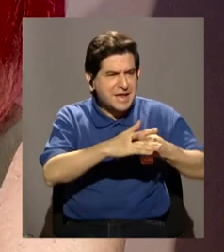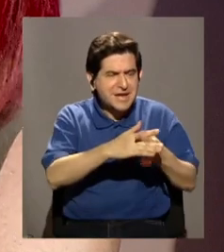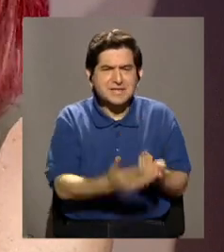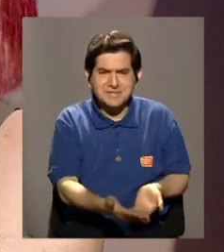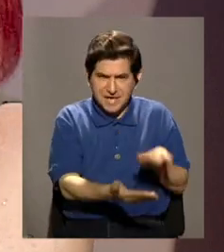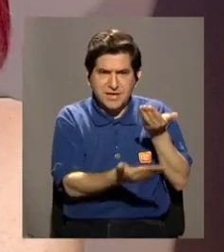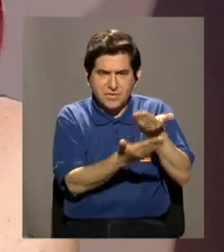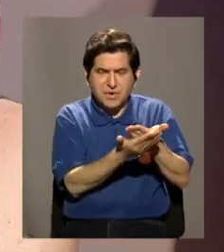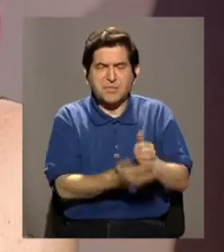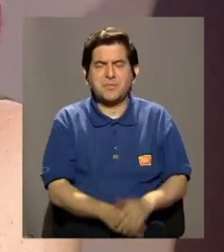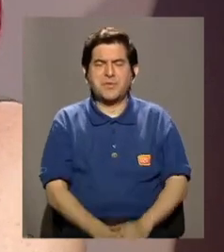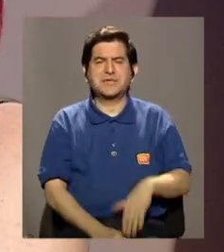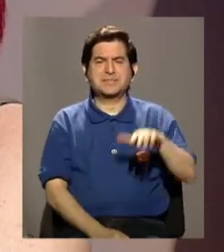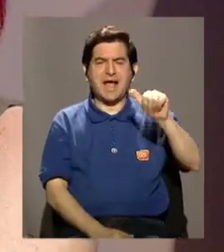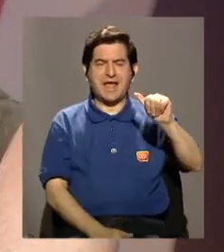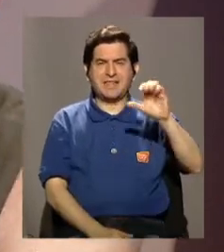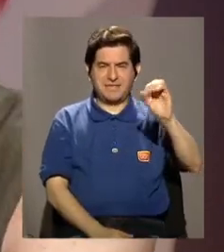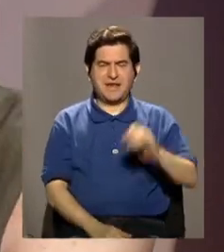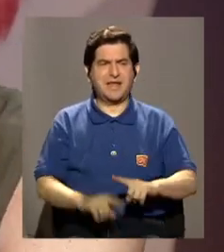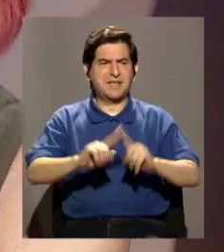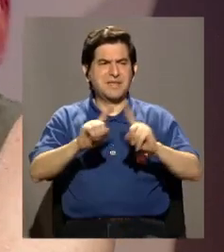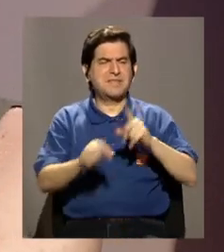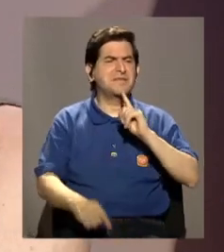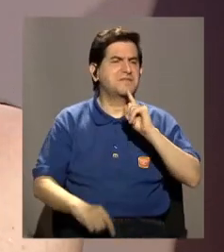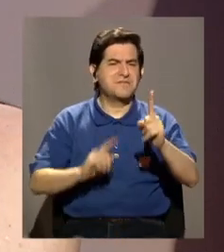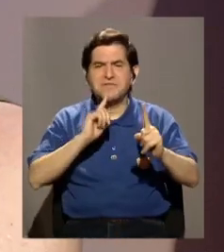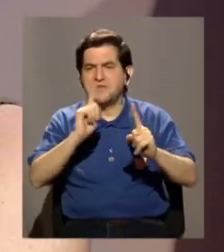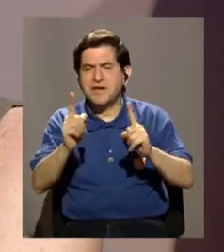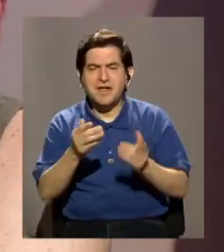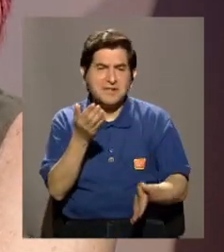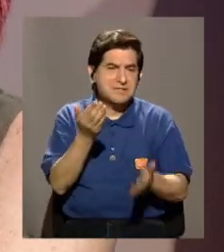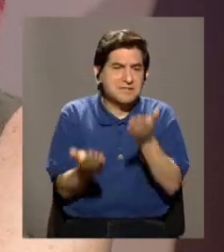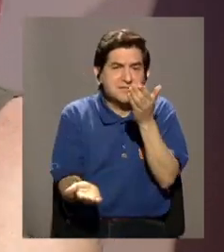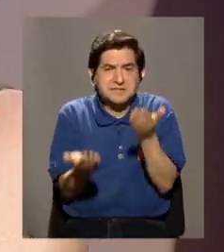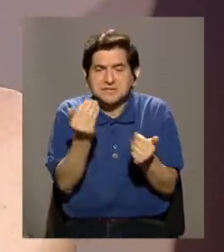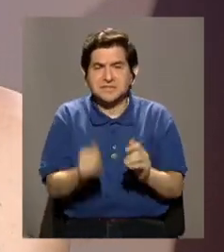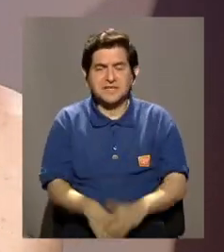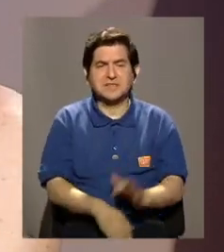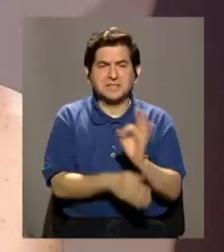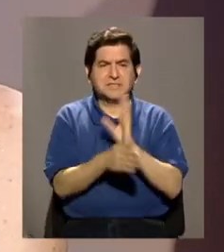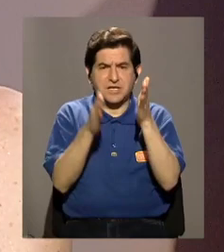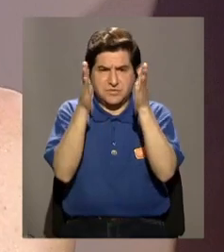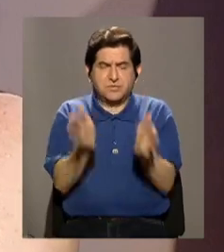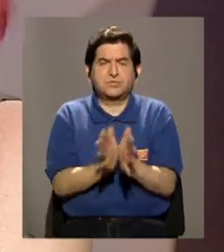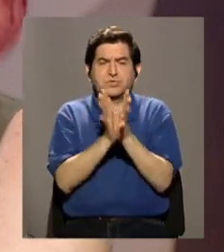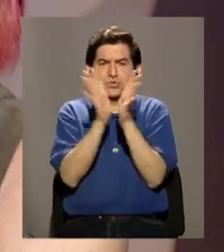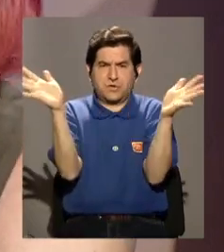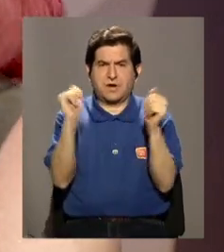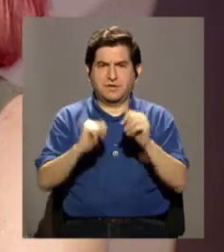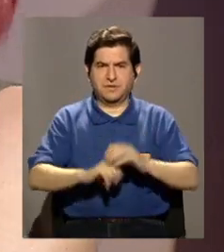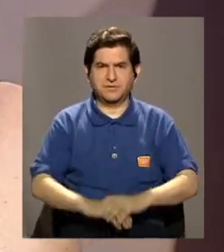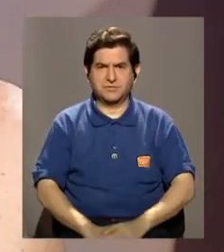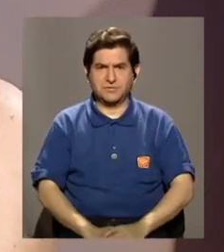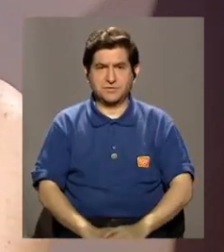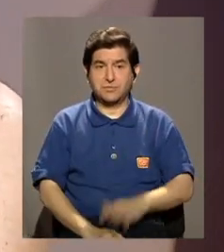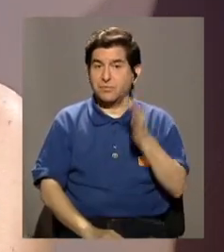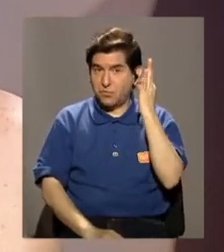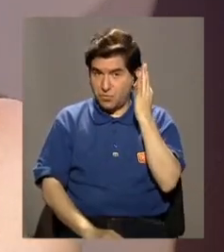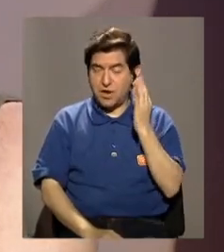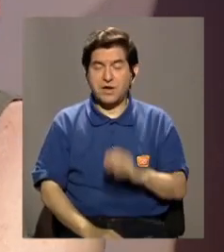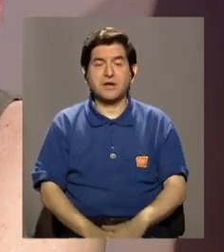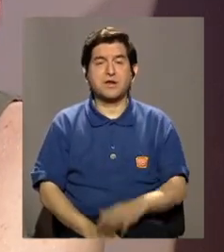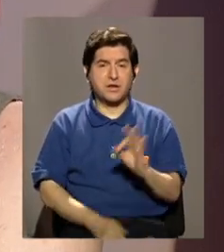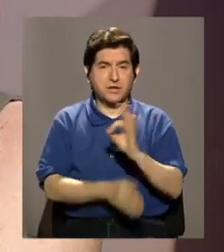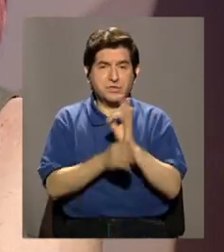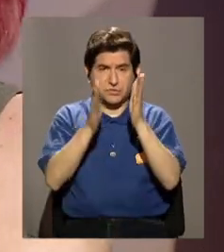de andrea de ciertas declaraciones de algunos funcionarios públicos y funcionarias públicas